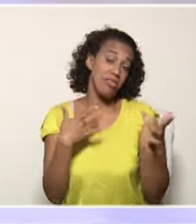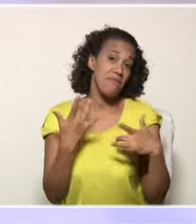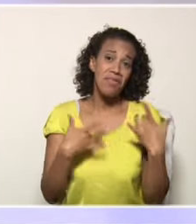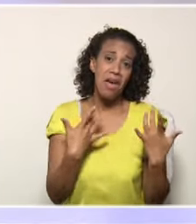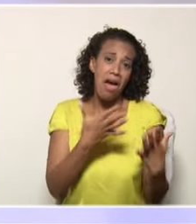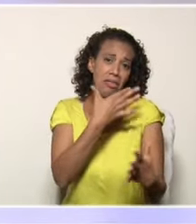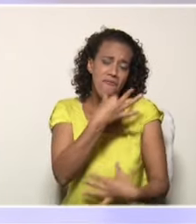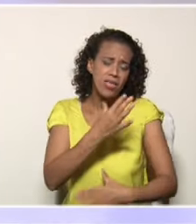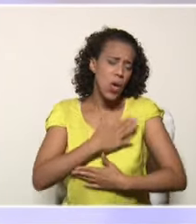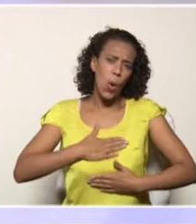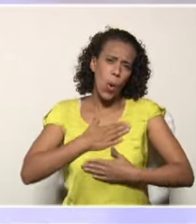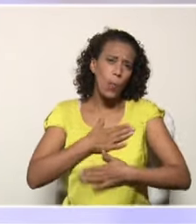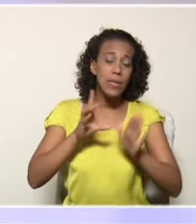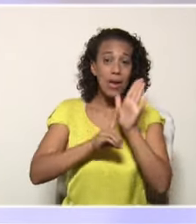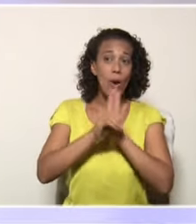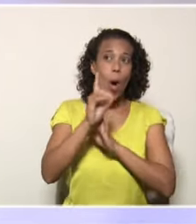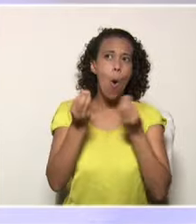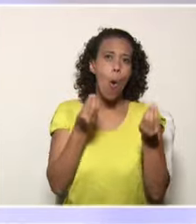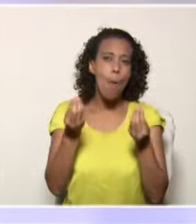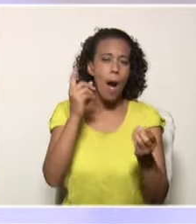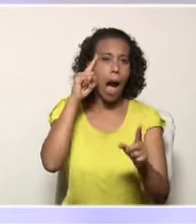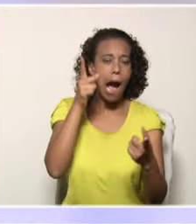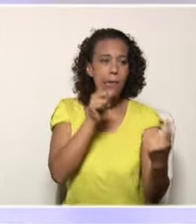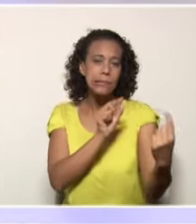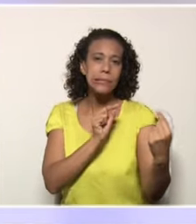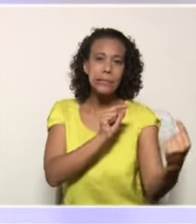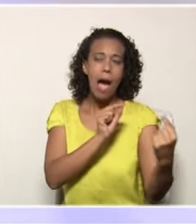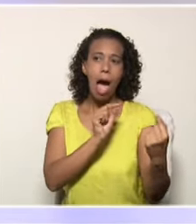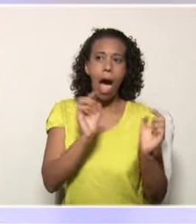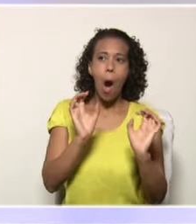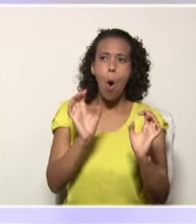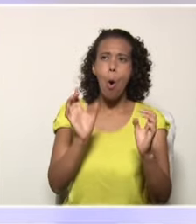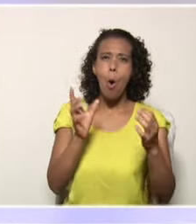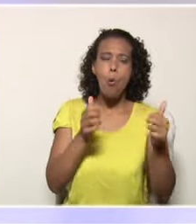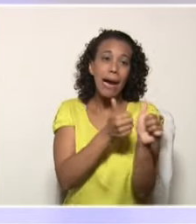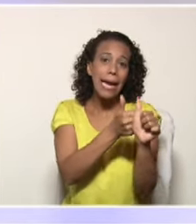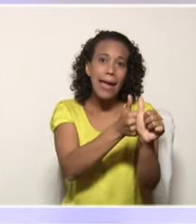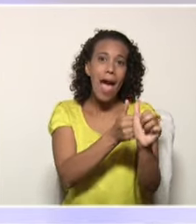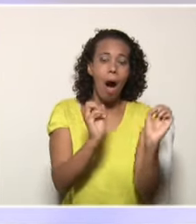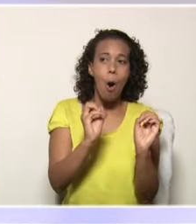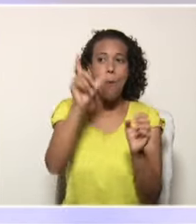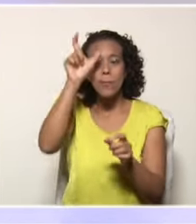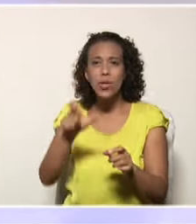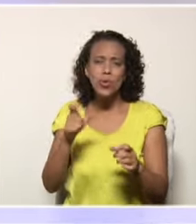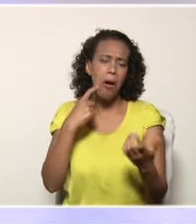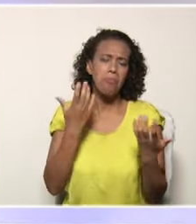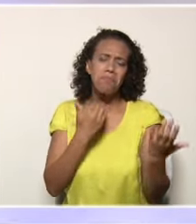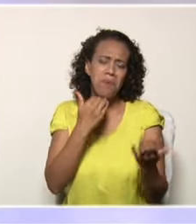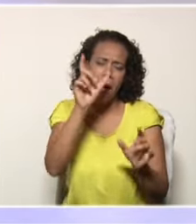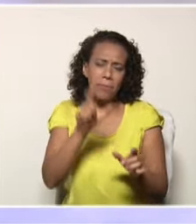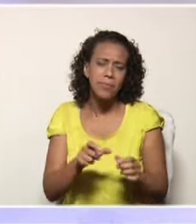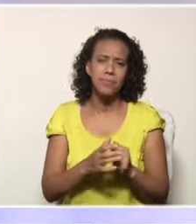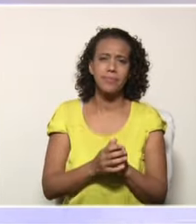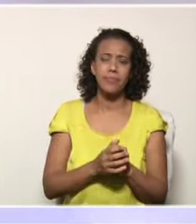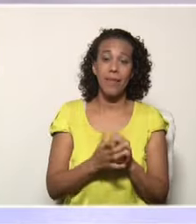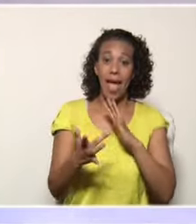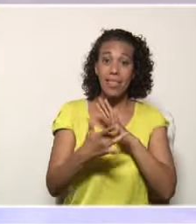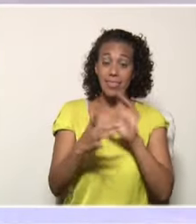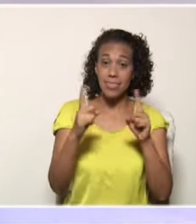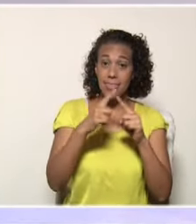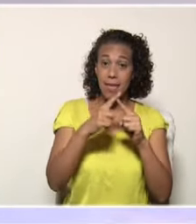actividades desarrolladas o dirigidas por el docente en cuestión. Este tipo